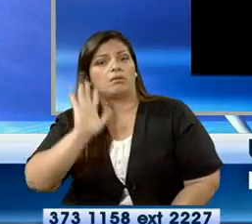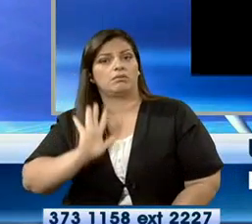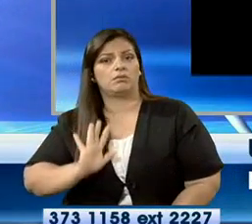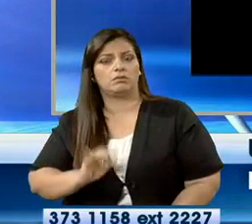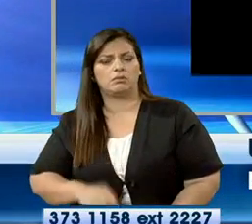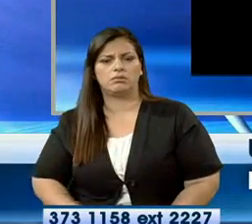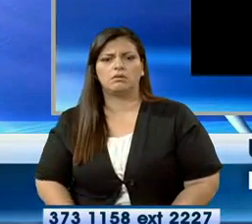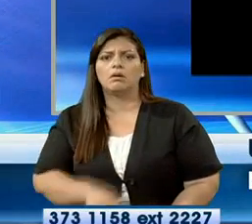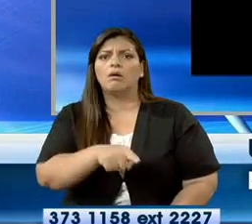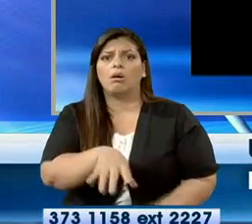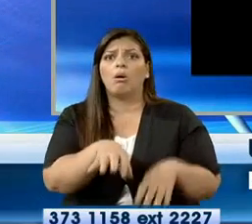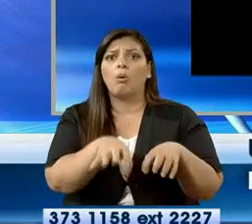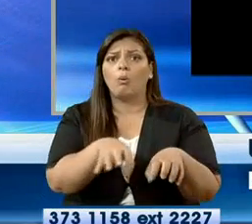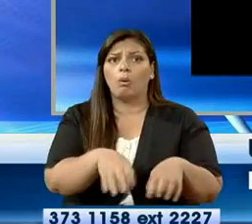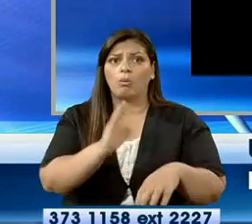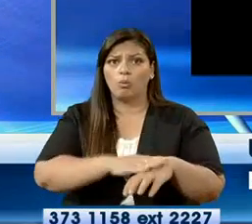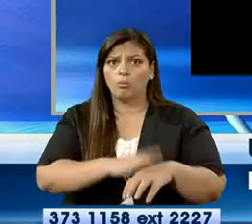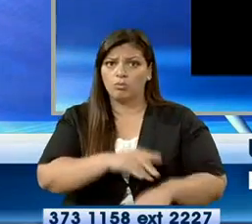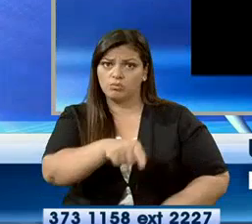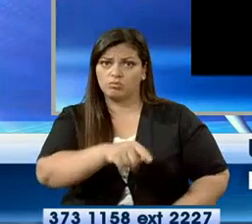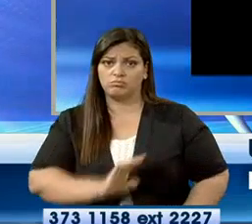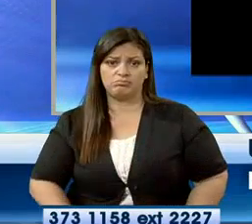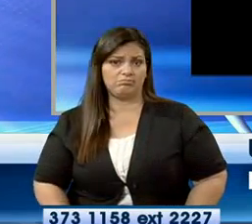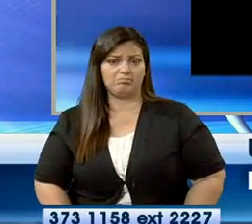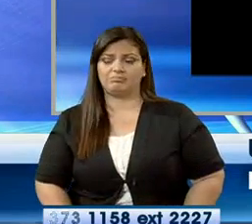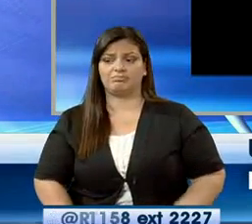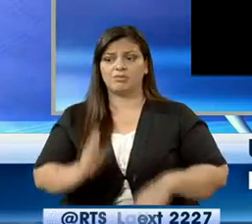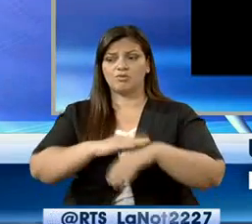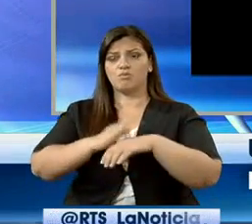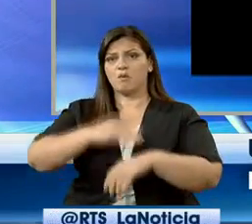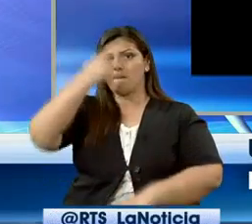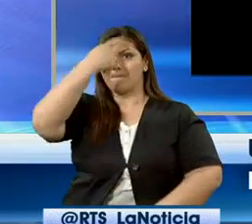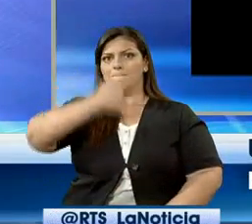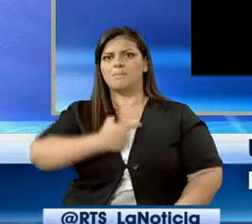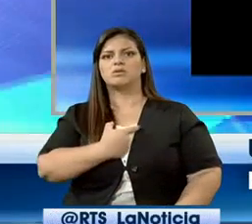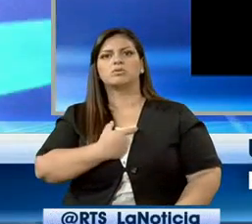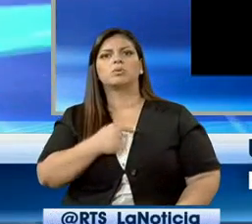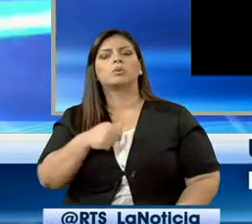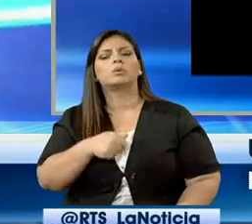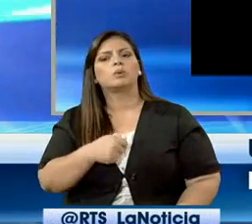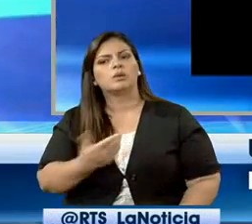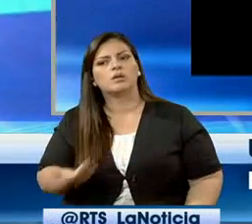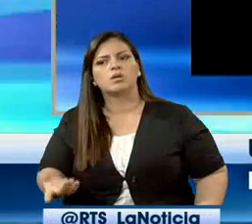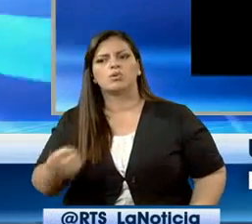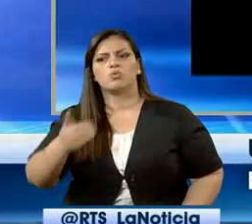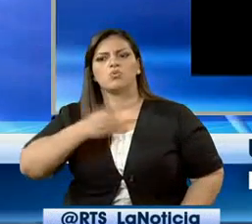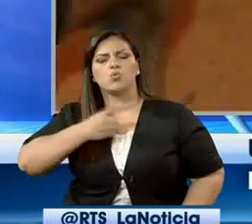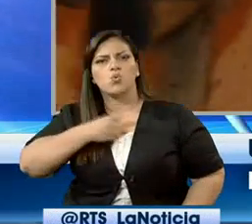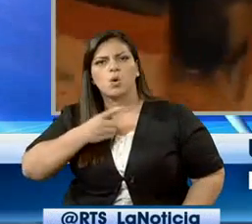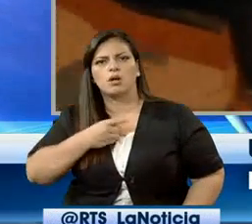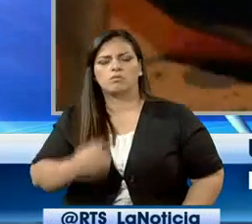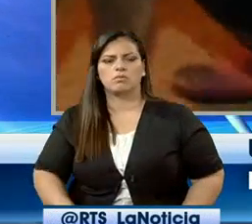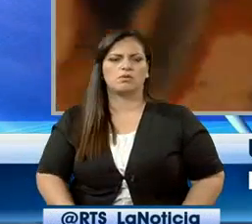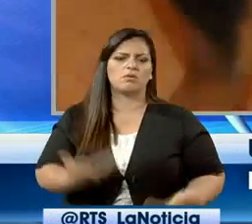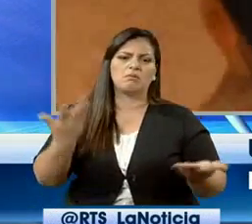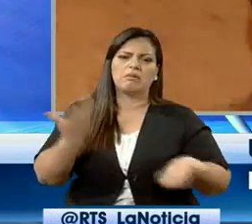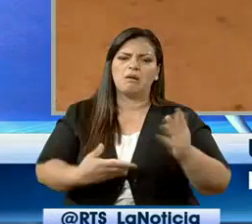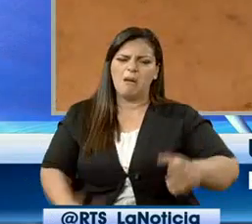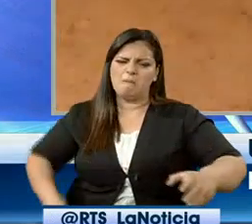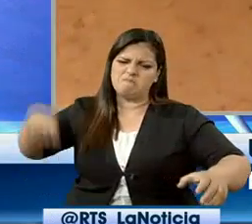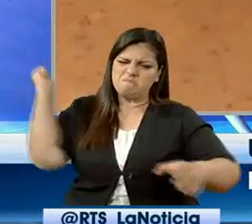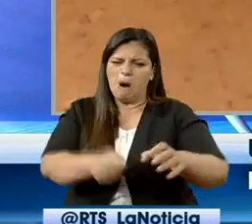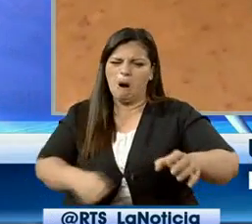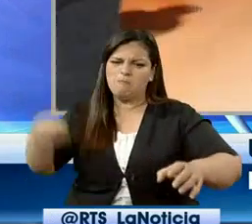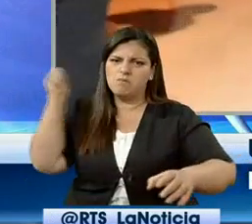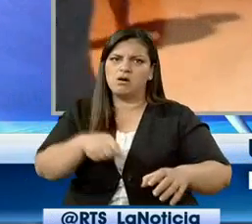no es responsable del trato que recibe, de cómo es criado, de cómo es tratado y de que se le permita, sabiendo